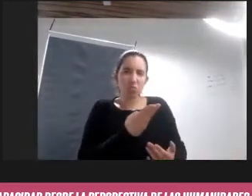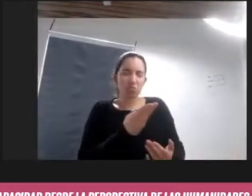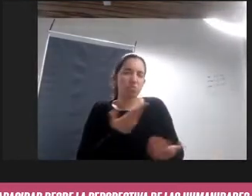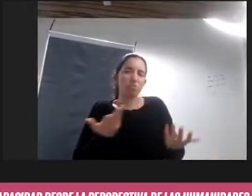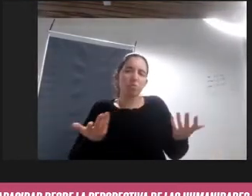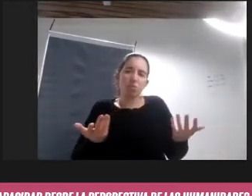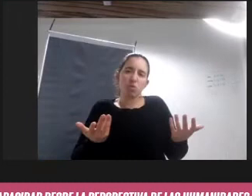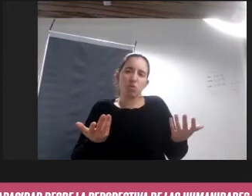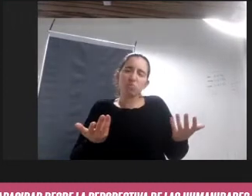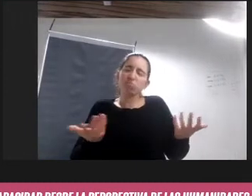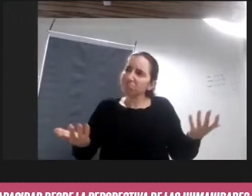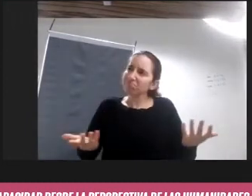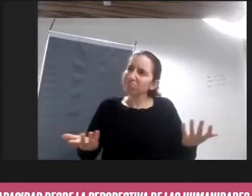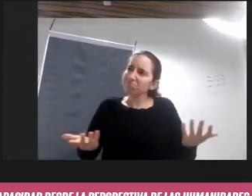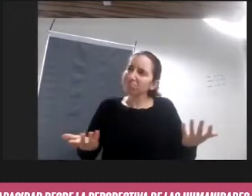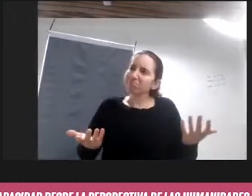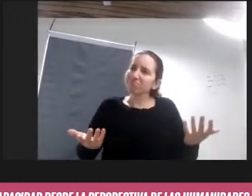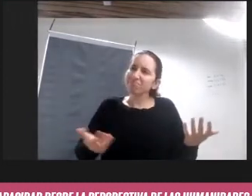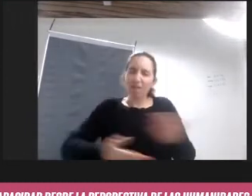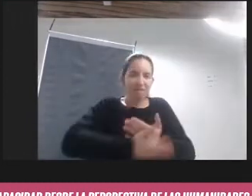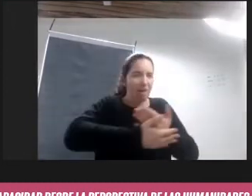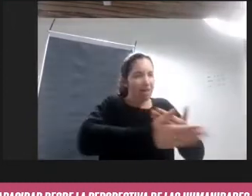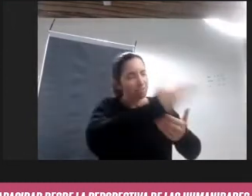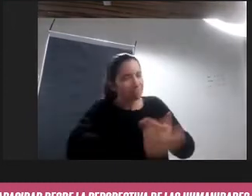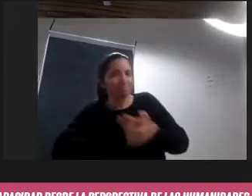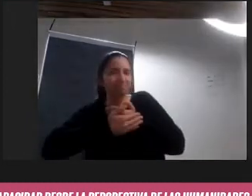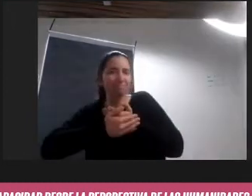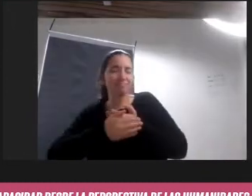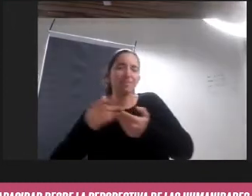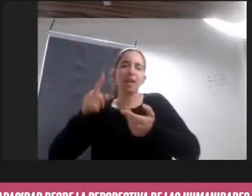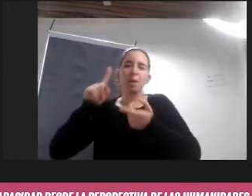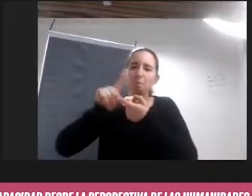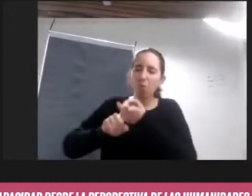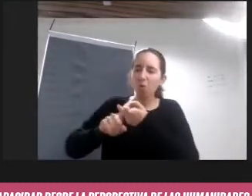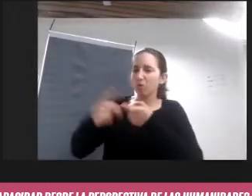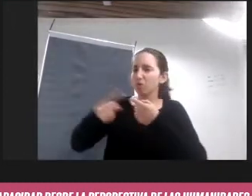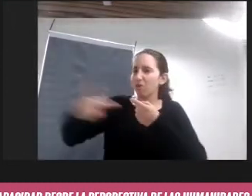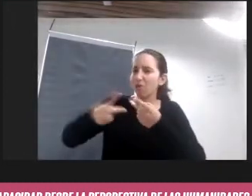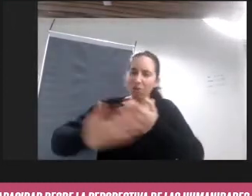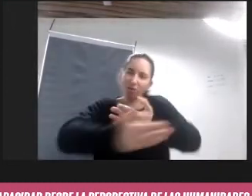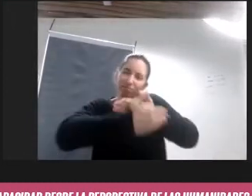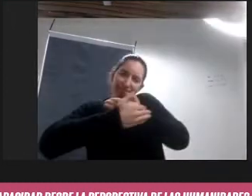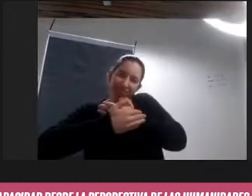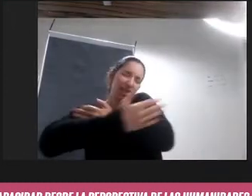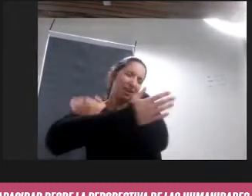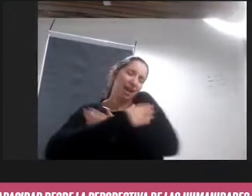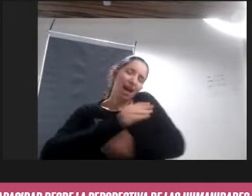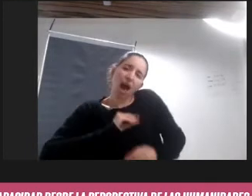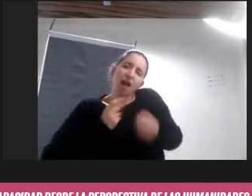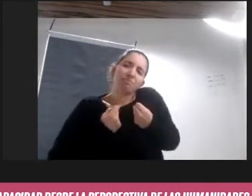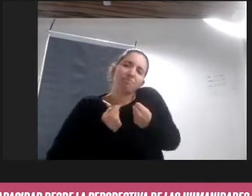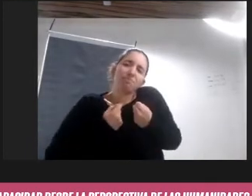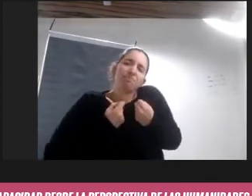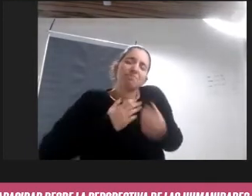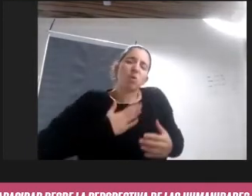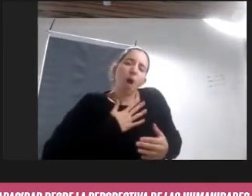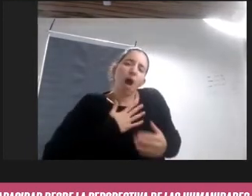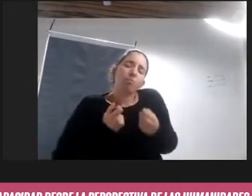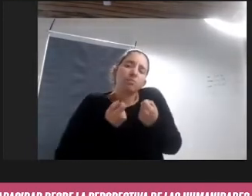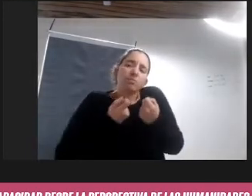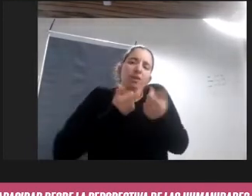de nadie. Al lado mío va a tener el cariño mío y de mi señora, lo vamos a querer mucho. Y por lo